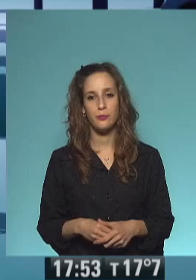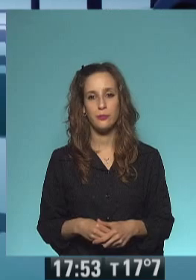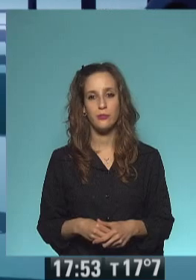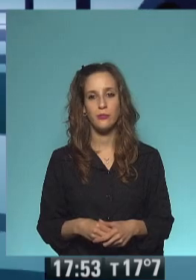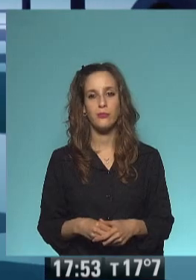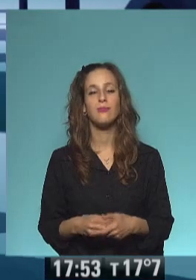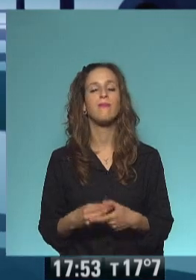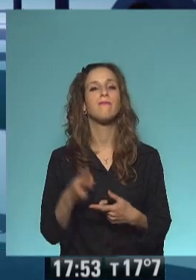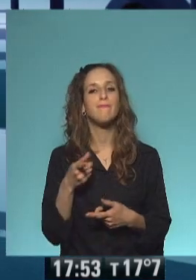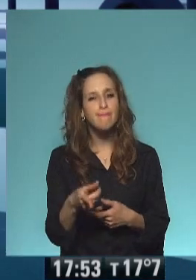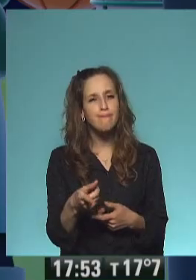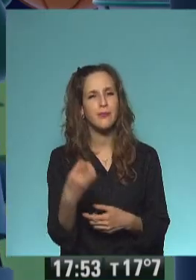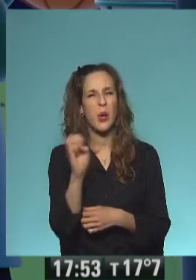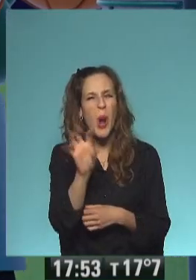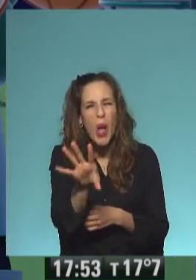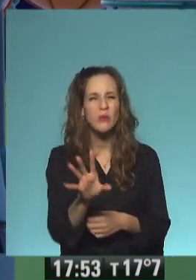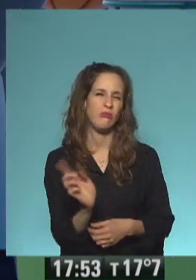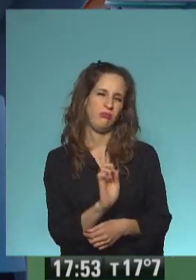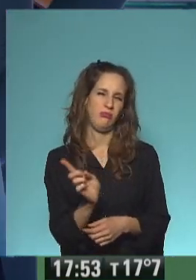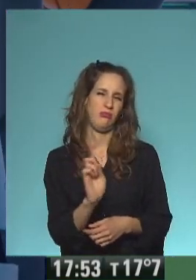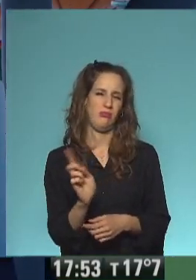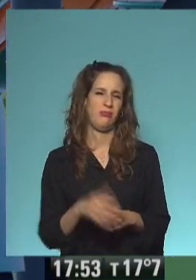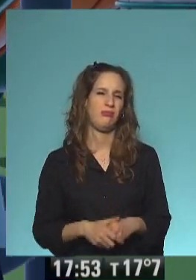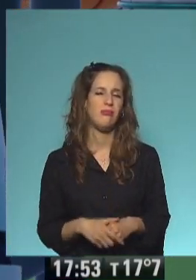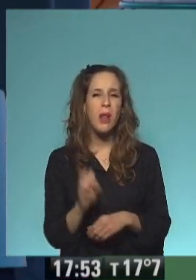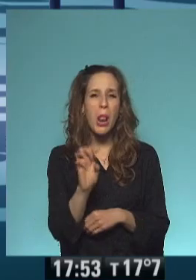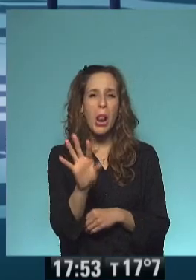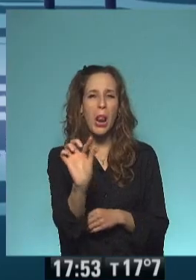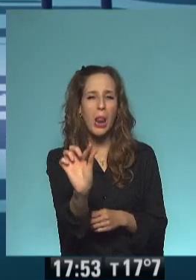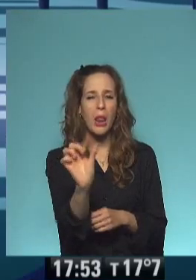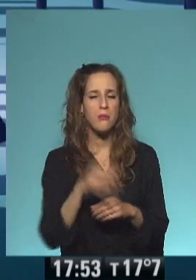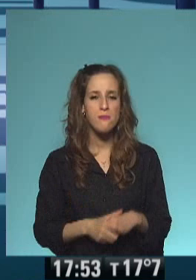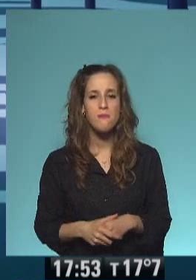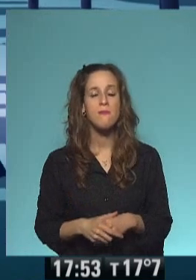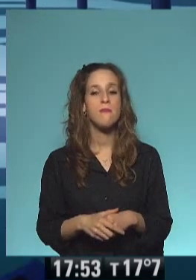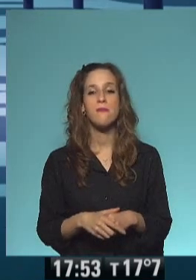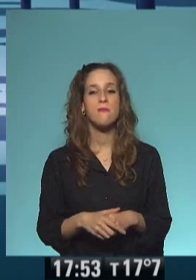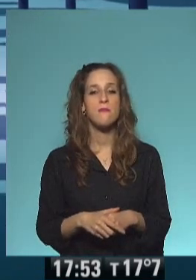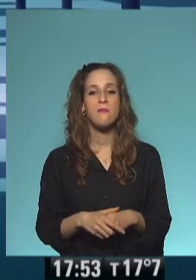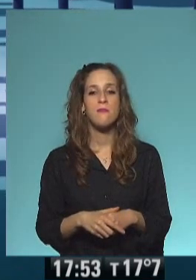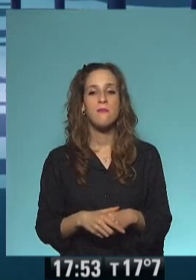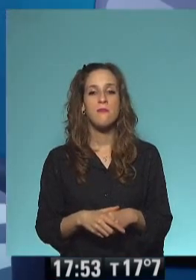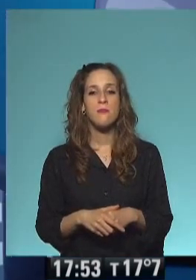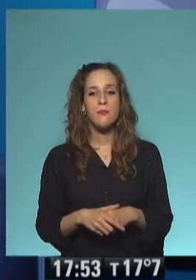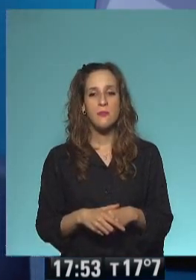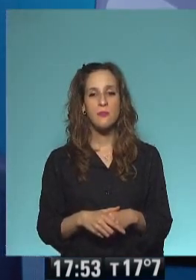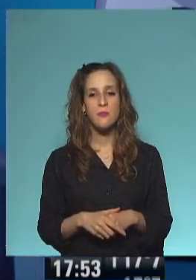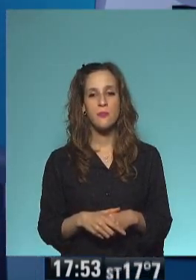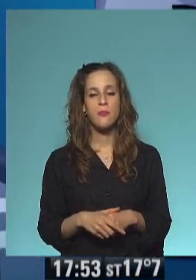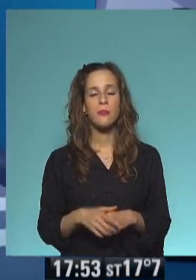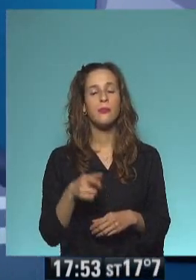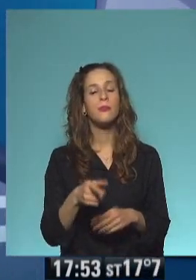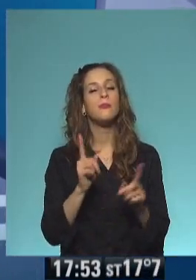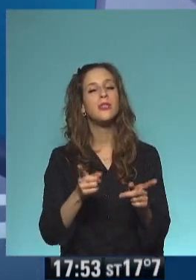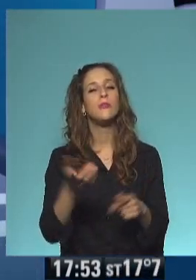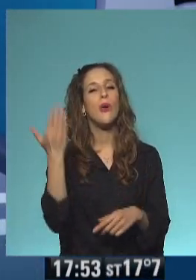Eso es una linterna para vos. Pareces el faro de Cabo Plutonio. Vas a traer a todos los barcos pesqueros. Esta la usaba mi abuelo